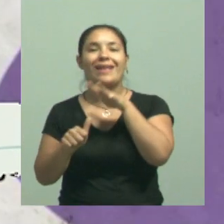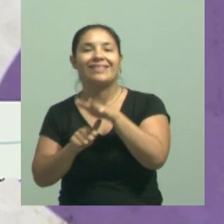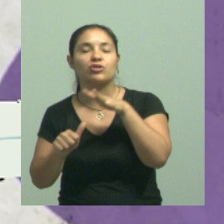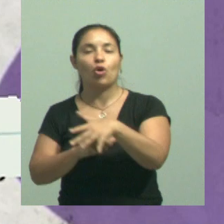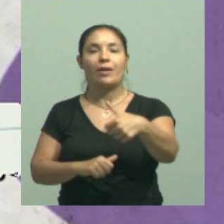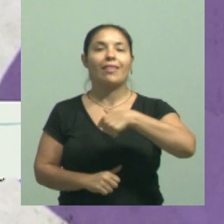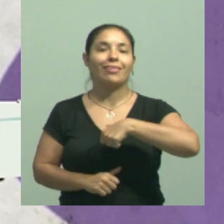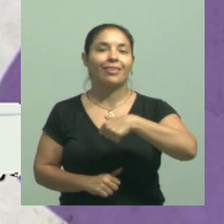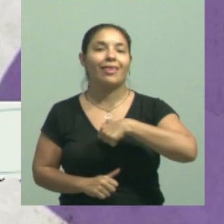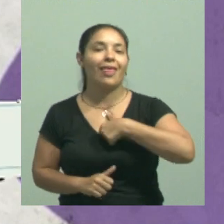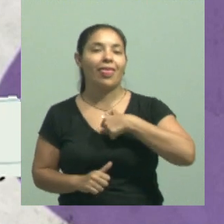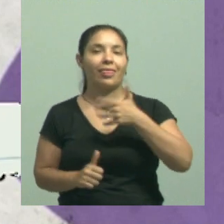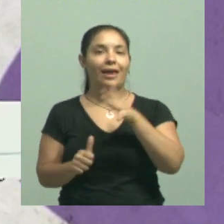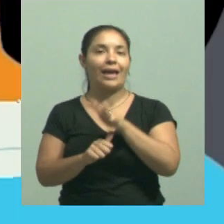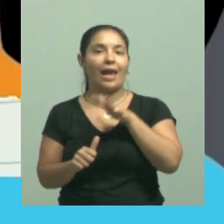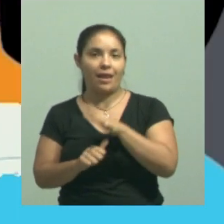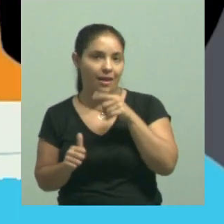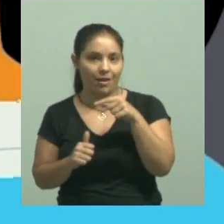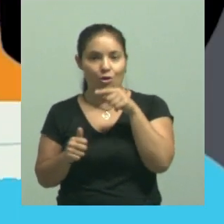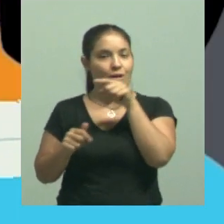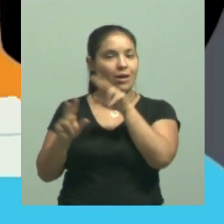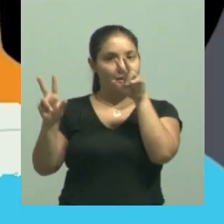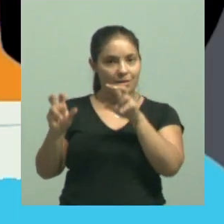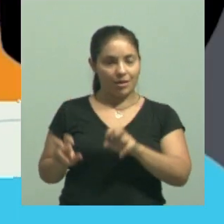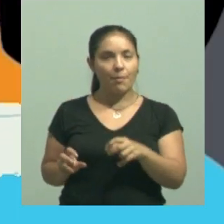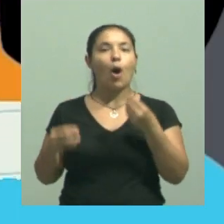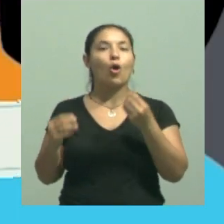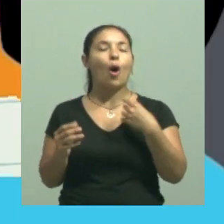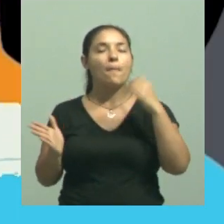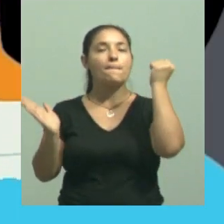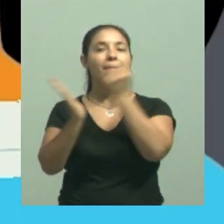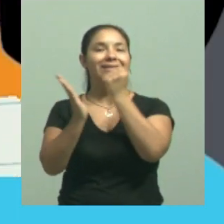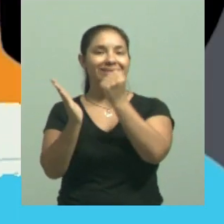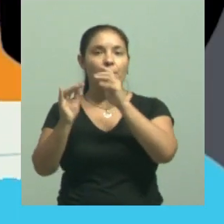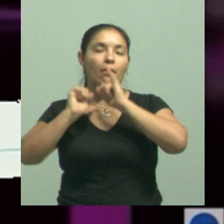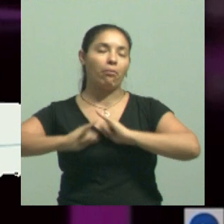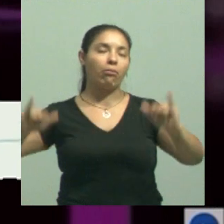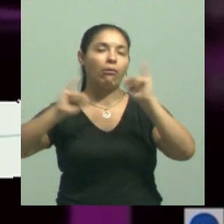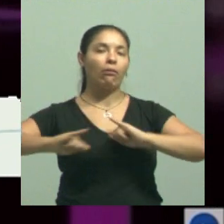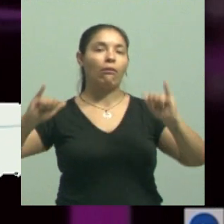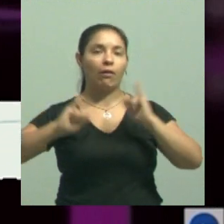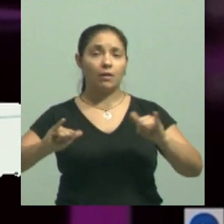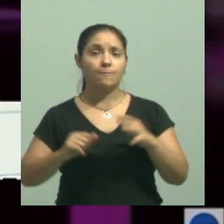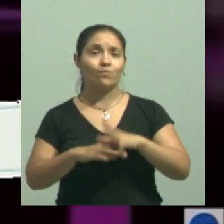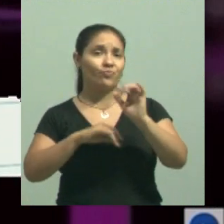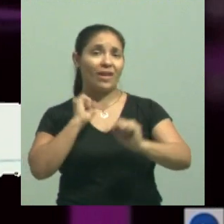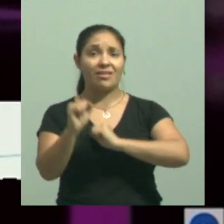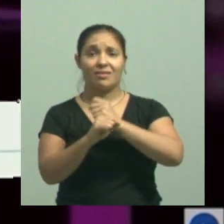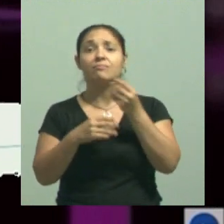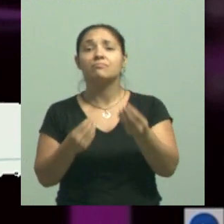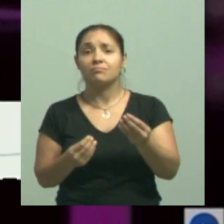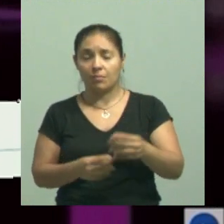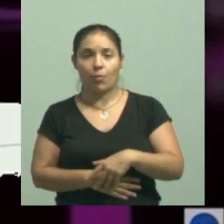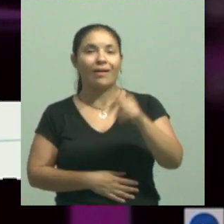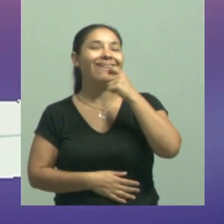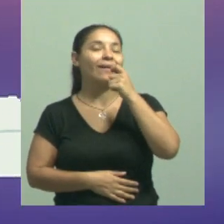género. Eso, si podemos pensar en los mensajes que construimos hacia afuera de los medios de comunicación, que hasta ahora siempre son como, por ejemplo, si pensamos